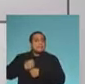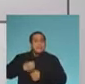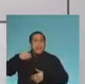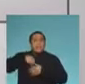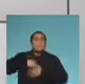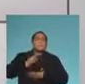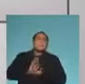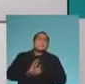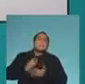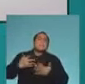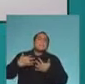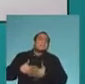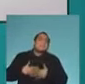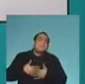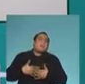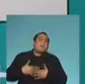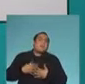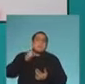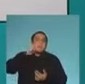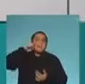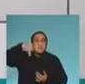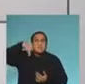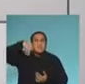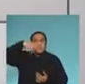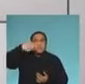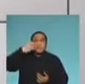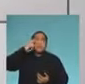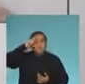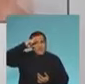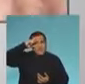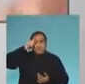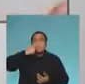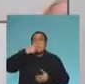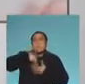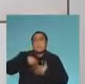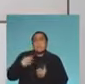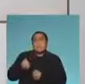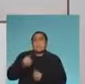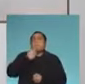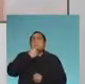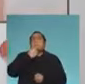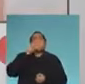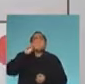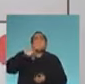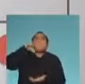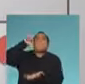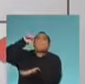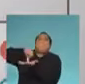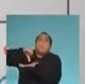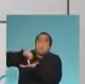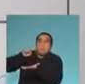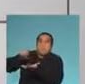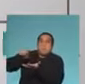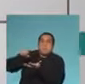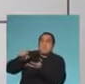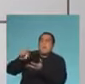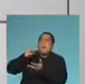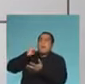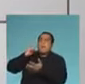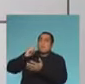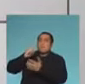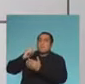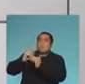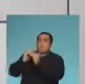ese sistema inmune porque son nuestras propias defensas, ¿no? Es como si vos tenés tu país. Y para resguardar la soberanía tenés